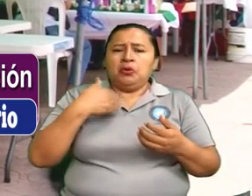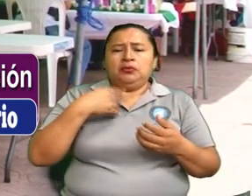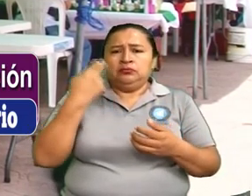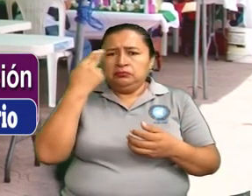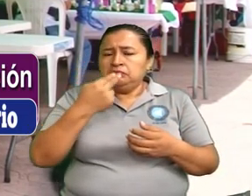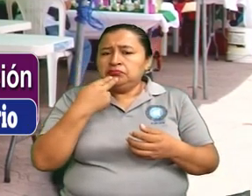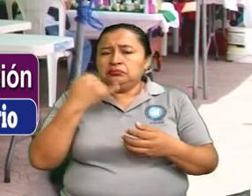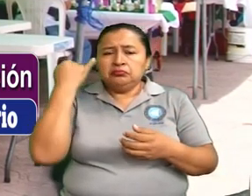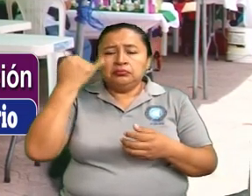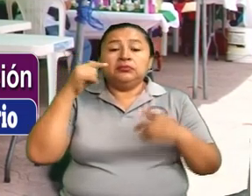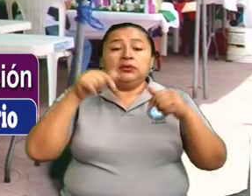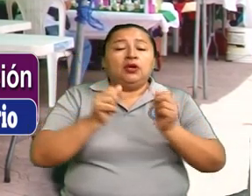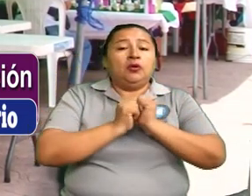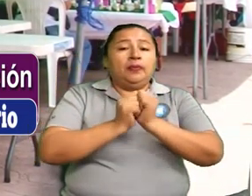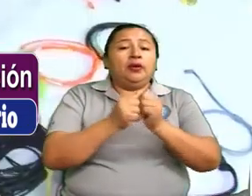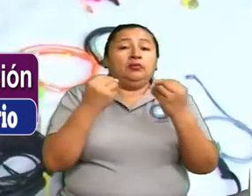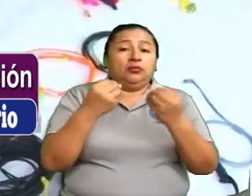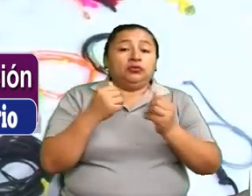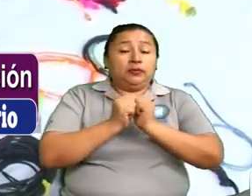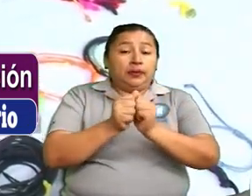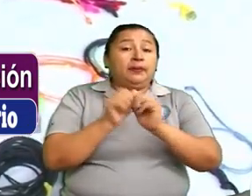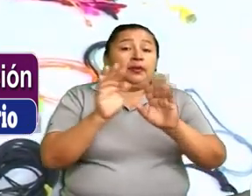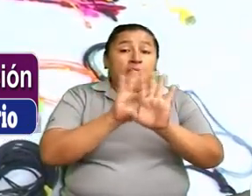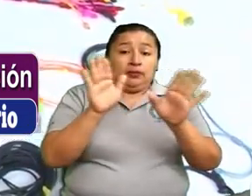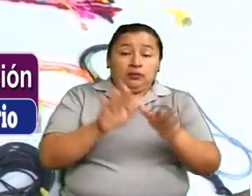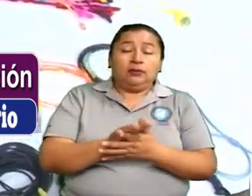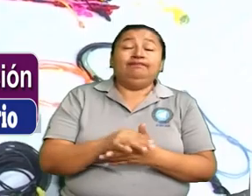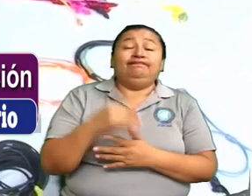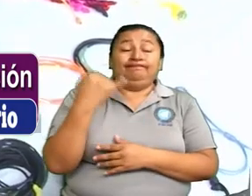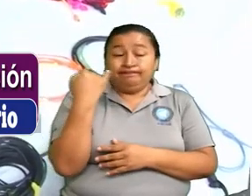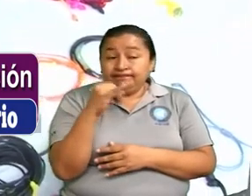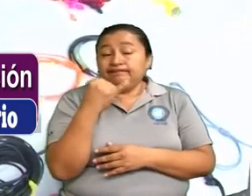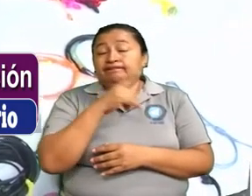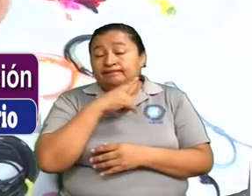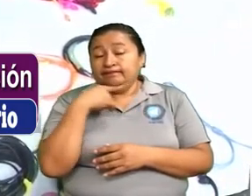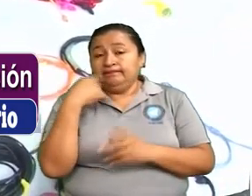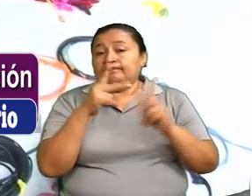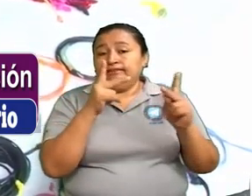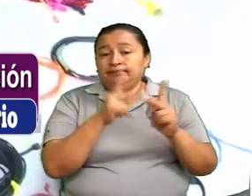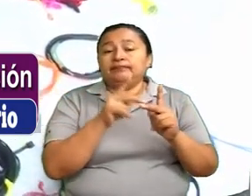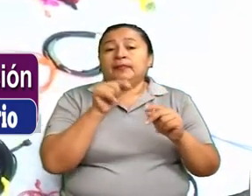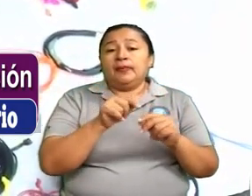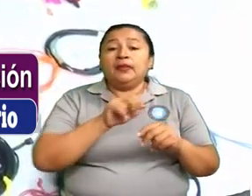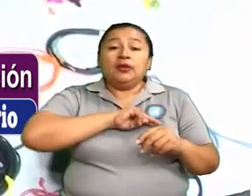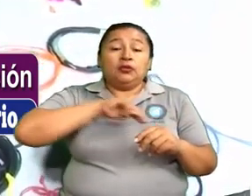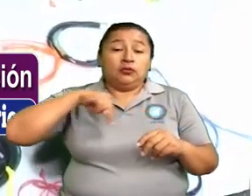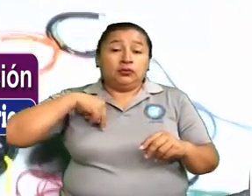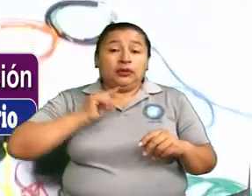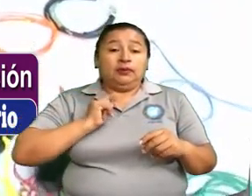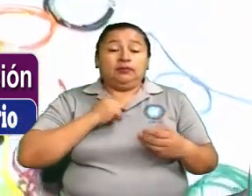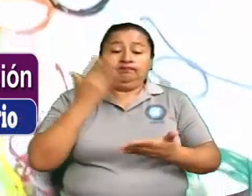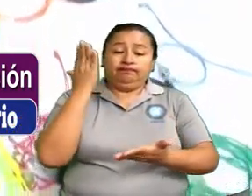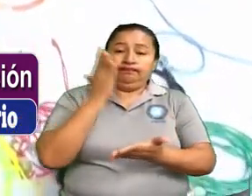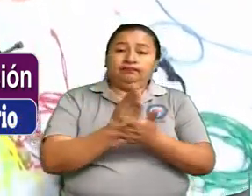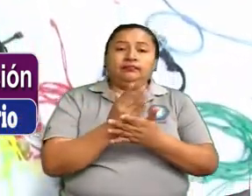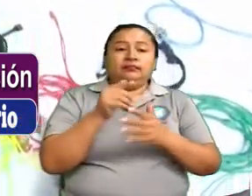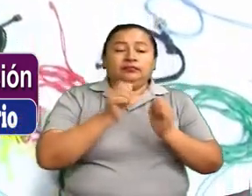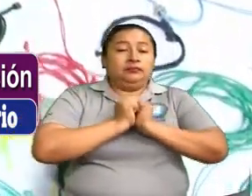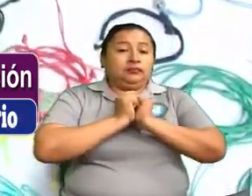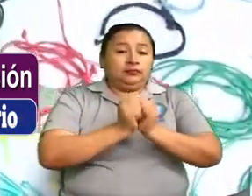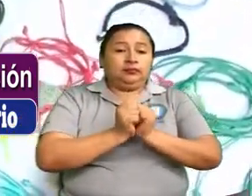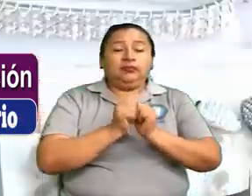se ha facilitado mucho acompañamiento a las mujeres, ¿no es así? Exactamente, exactamente. Nosotros tenemos como mandato también el